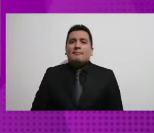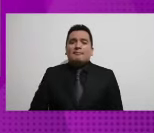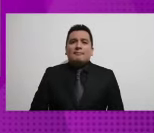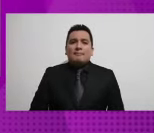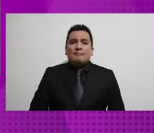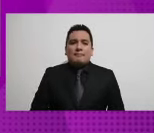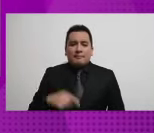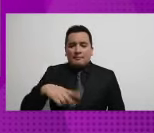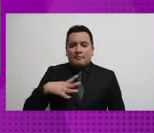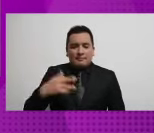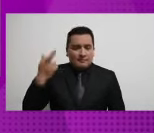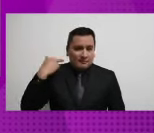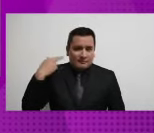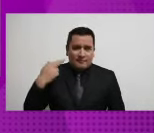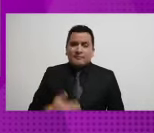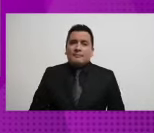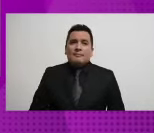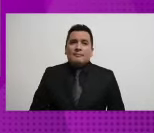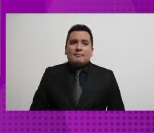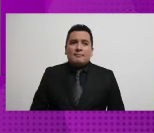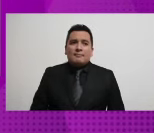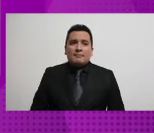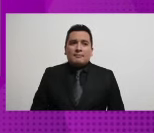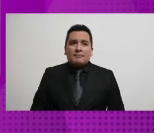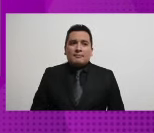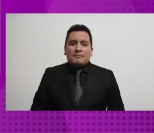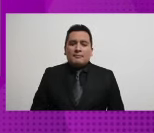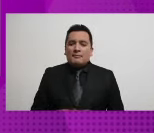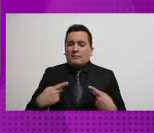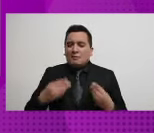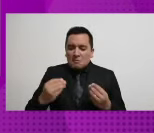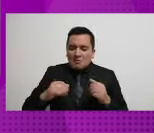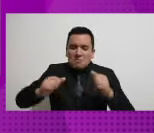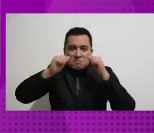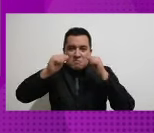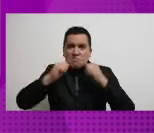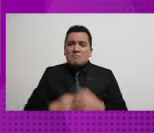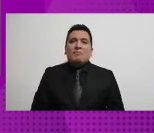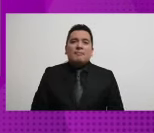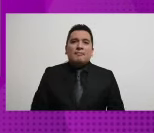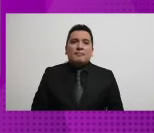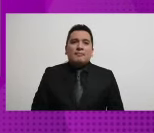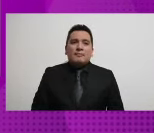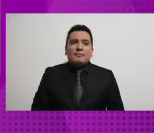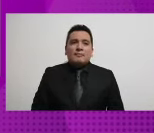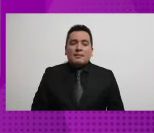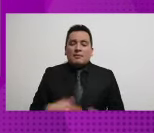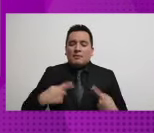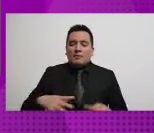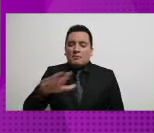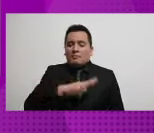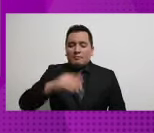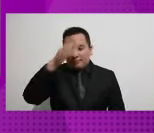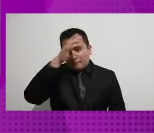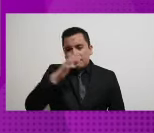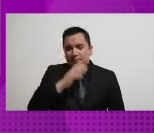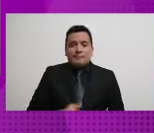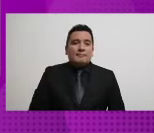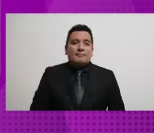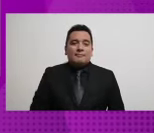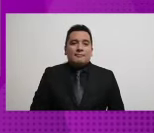por invitarme a este programa tan visto y escuchado por la